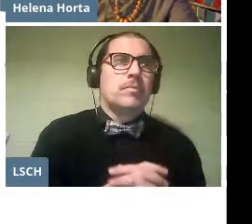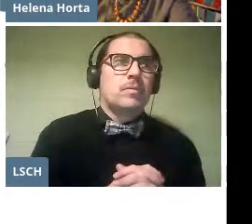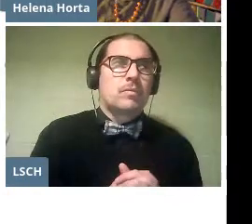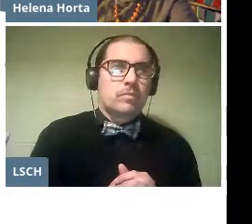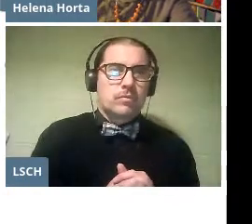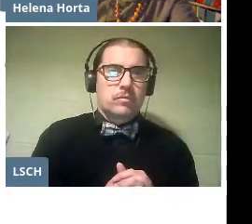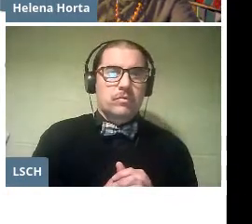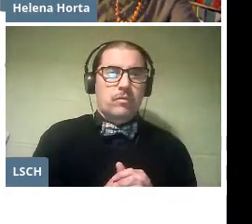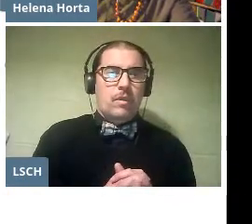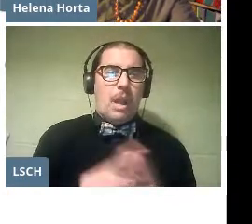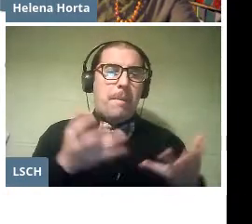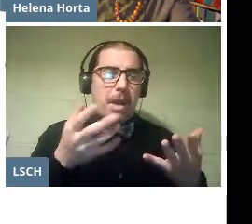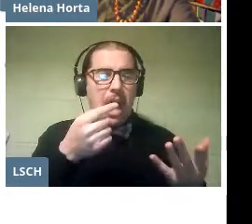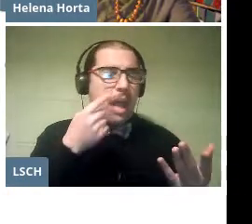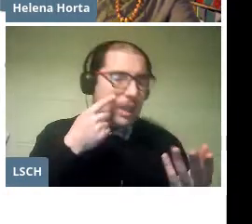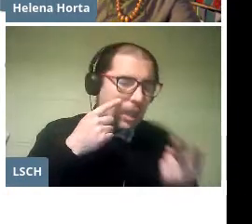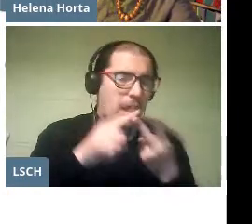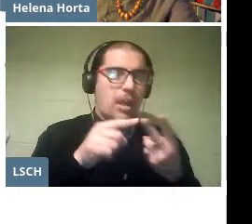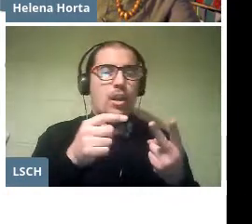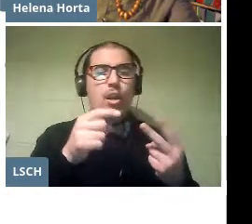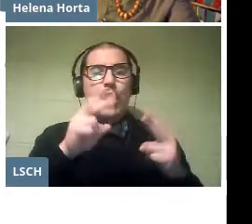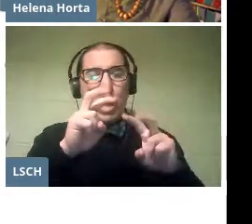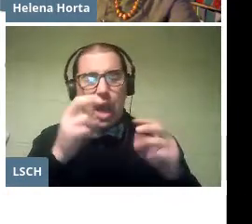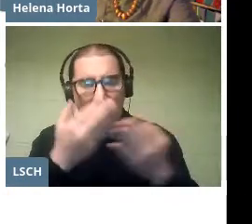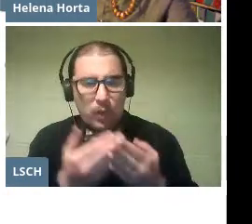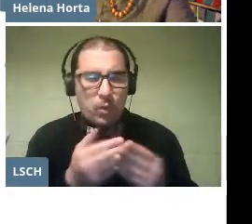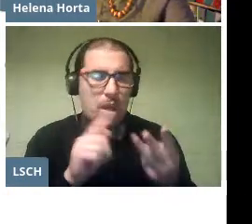para extrapolar o